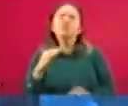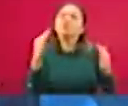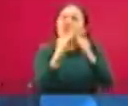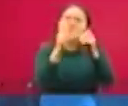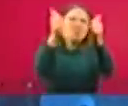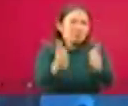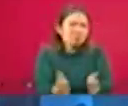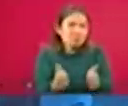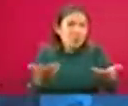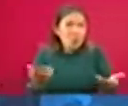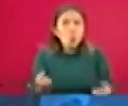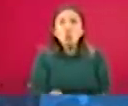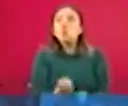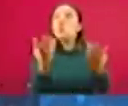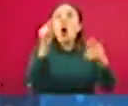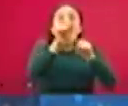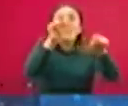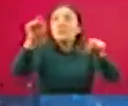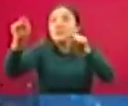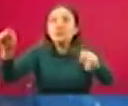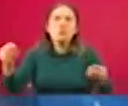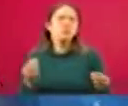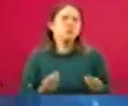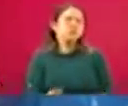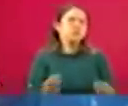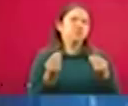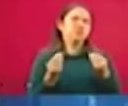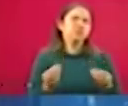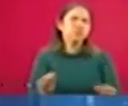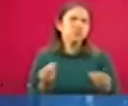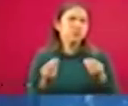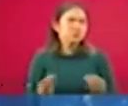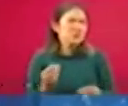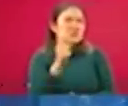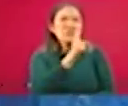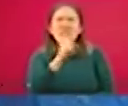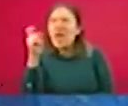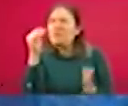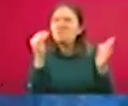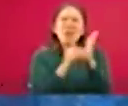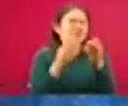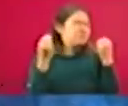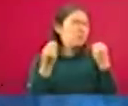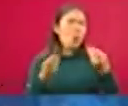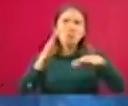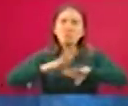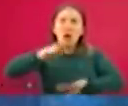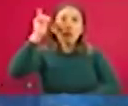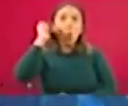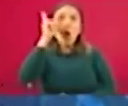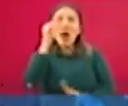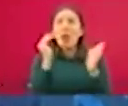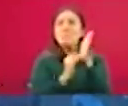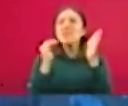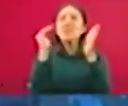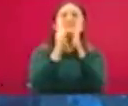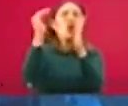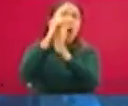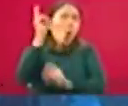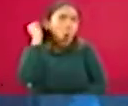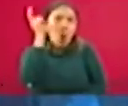más infectados, mejor? Es correcto, en la medida que las personas infectadas preferentemente